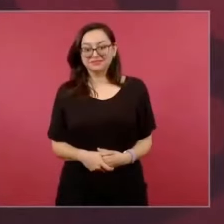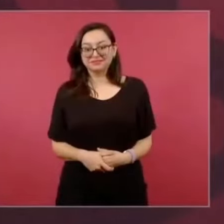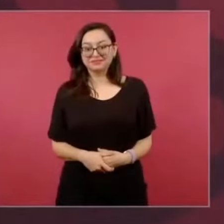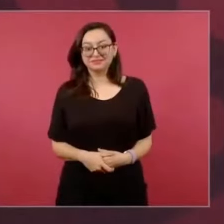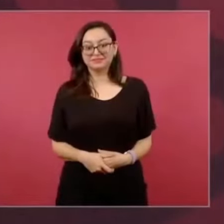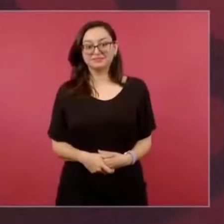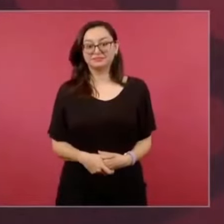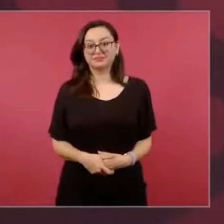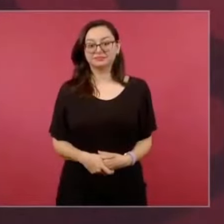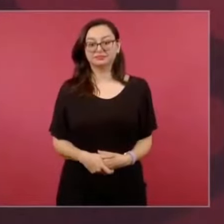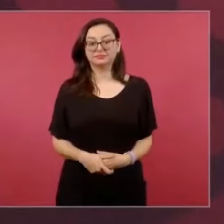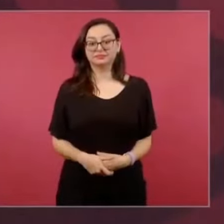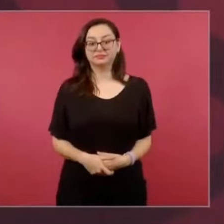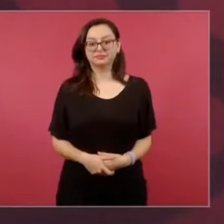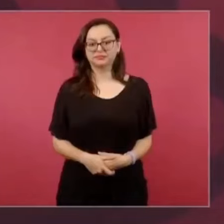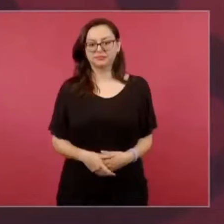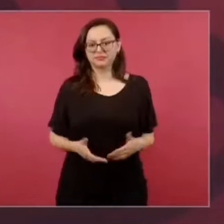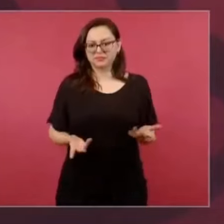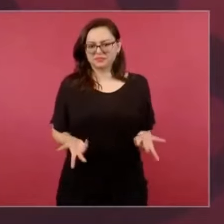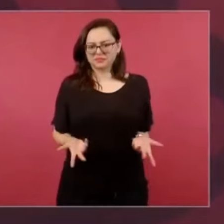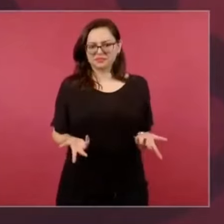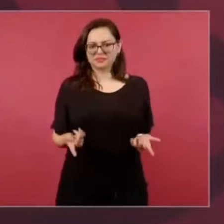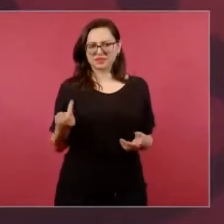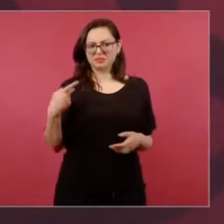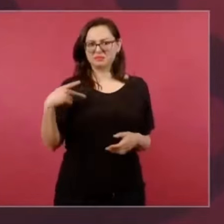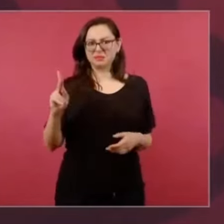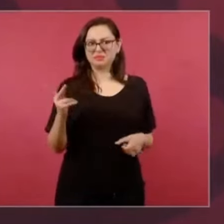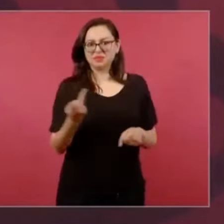se tiene que analizar esto.